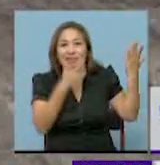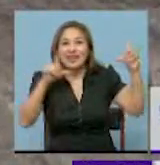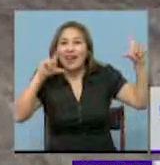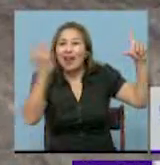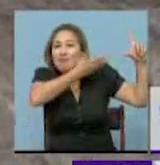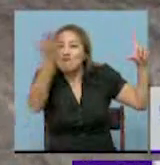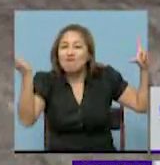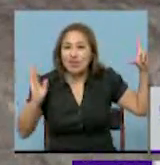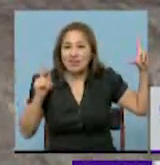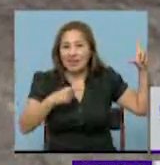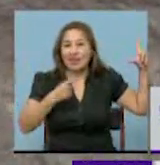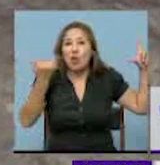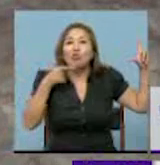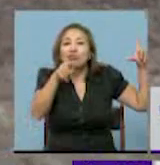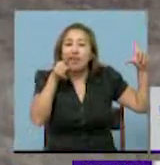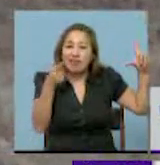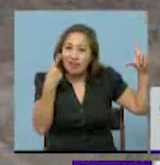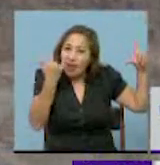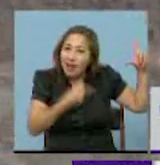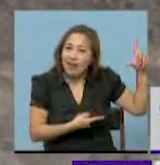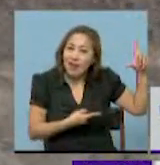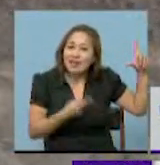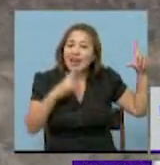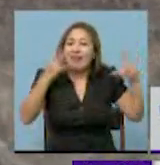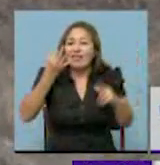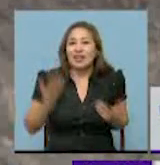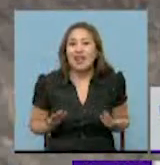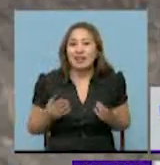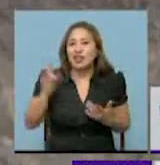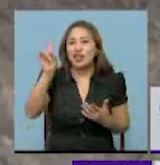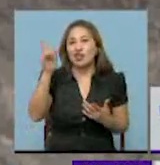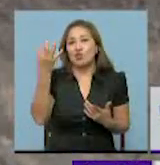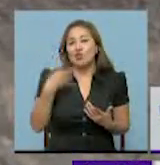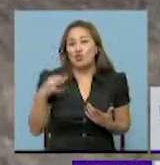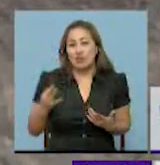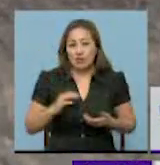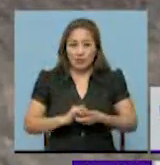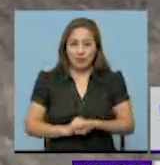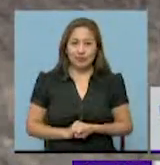sin contaminar esto que tienen ustedes, que es verdaderamente único.